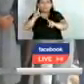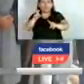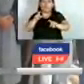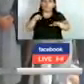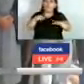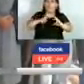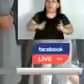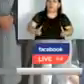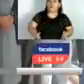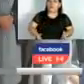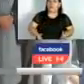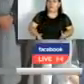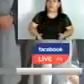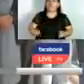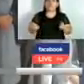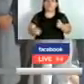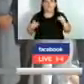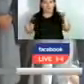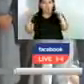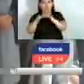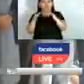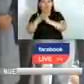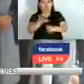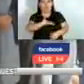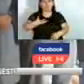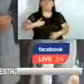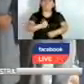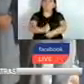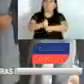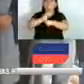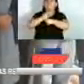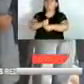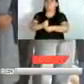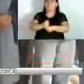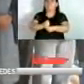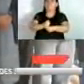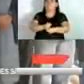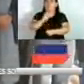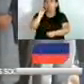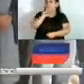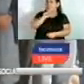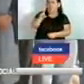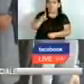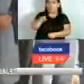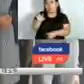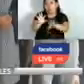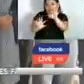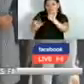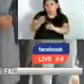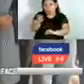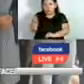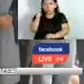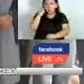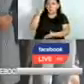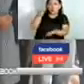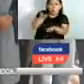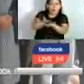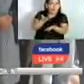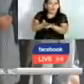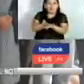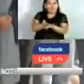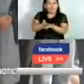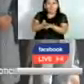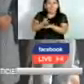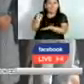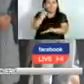Estado, pero también tendremos la firmeza para decirle que no al gobierno cuando se nos plantee algo